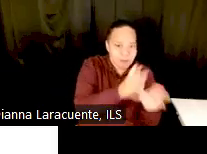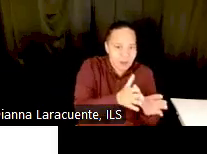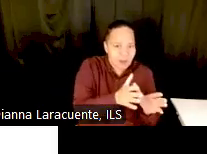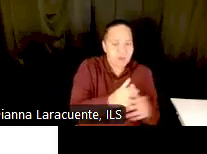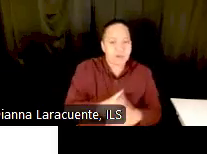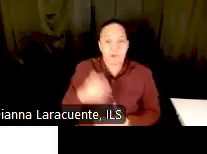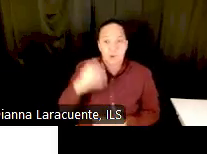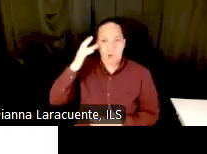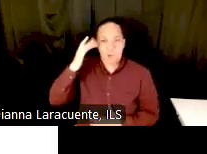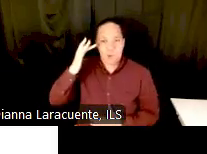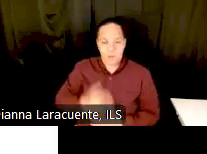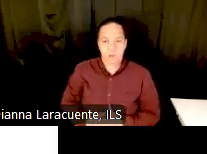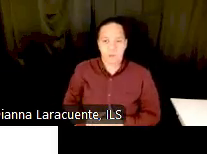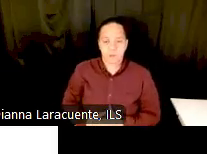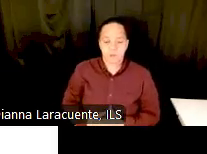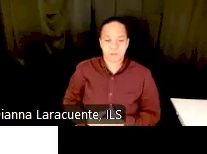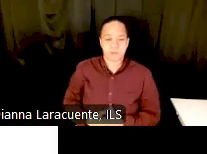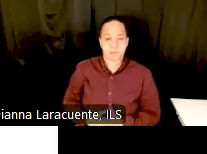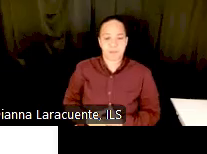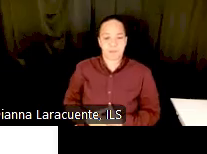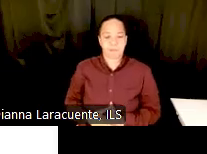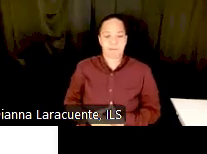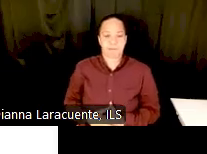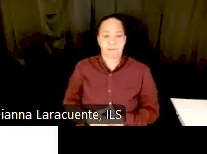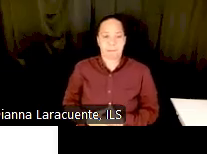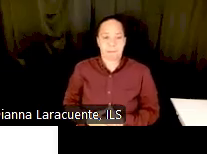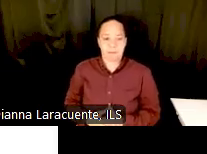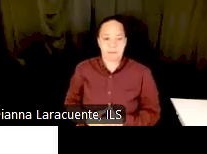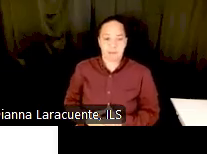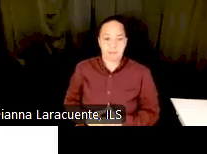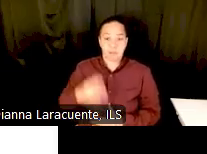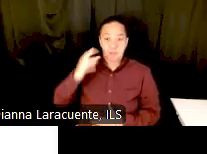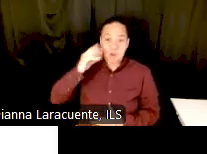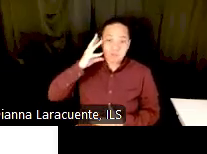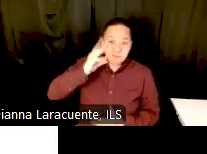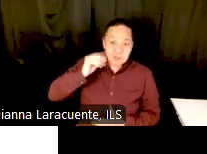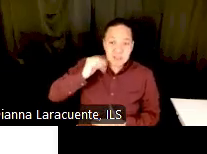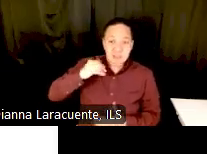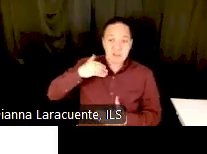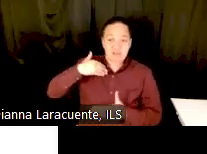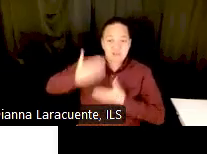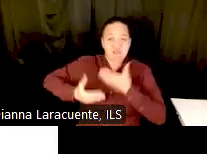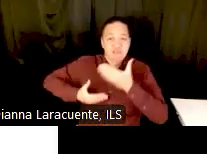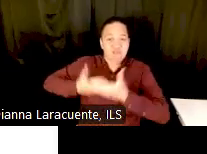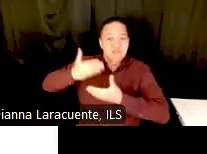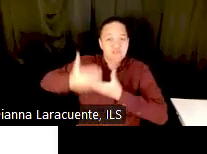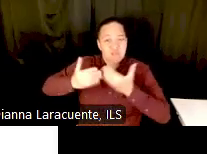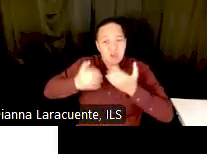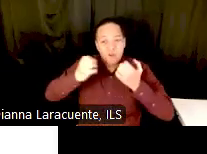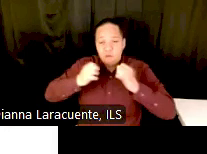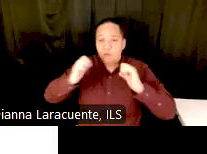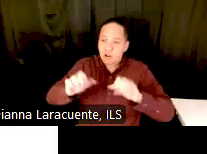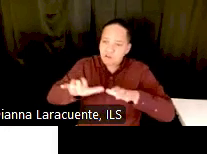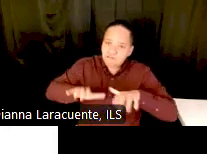puesto que la manera en que los trabajadores viven su día a día y viven el esfuerzo que están haciendo va